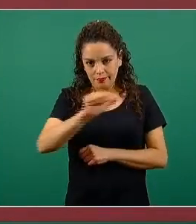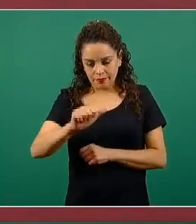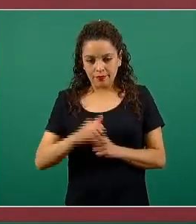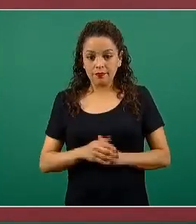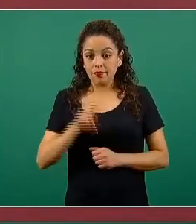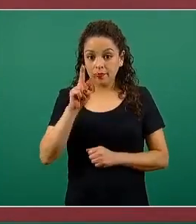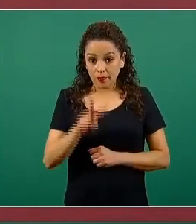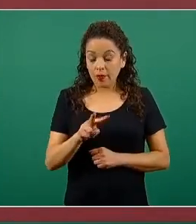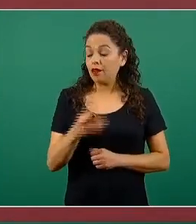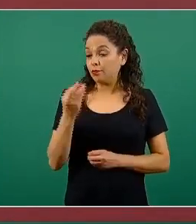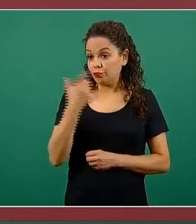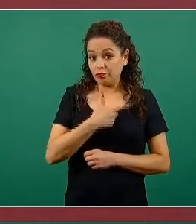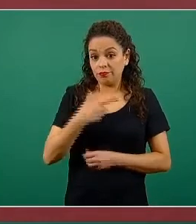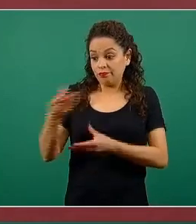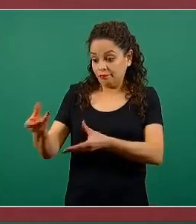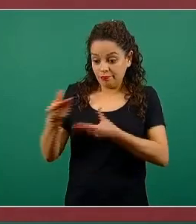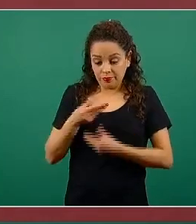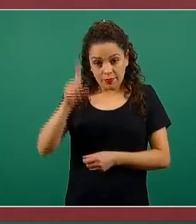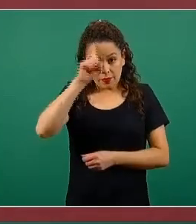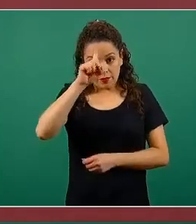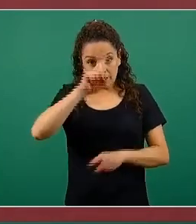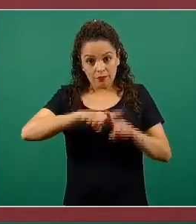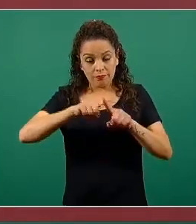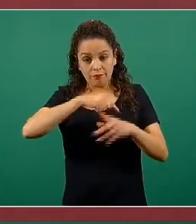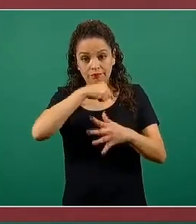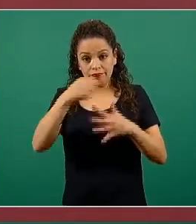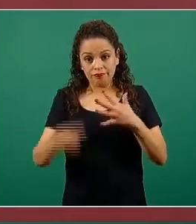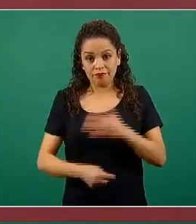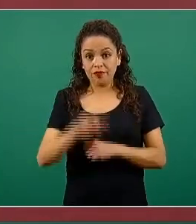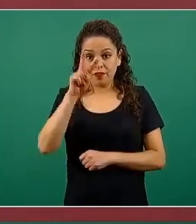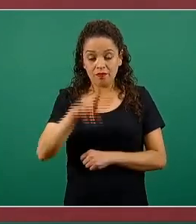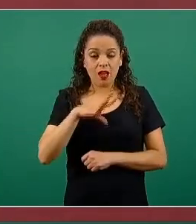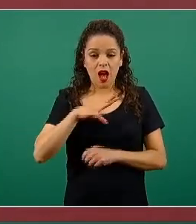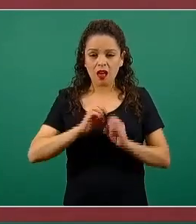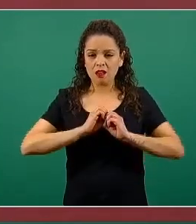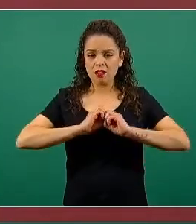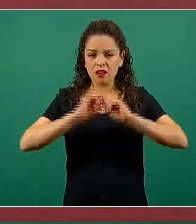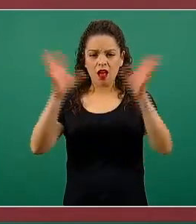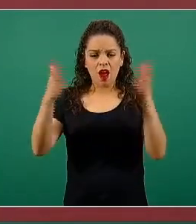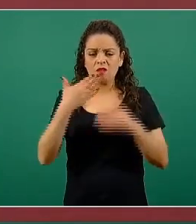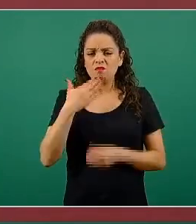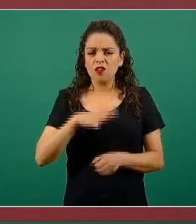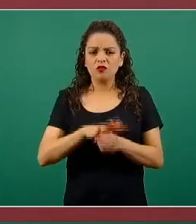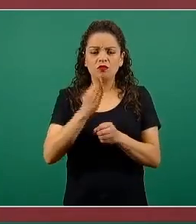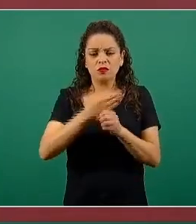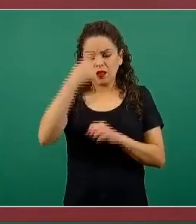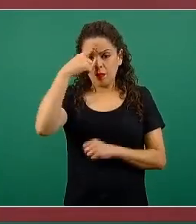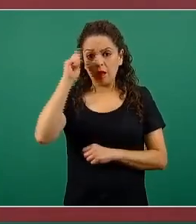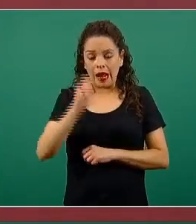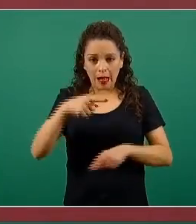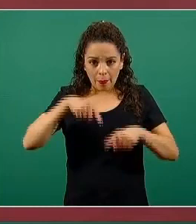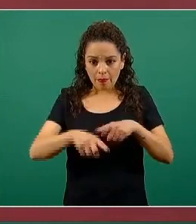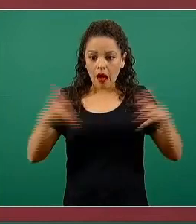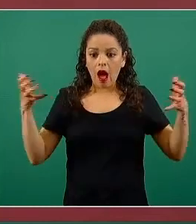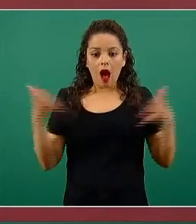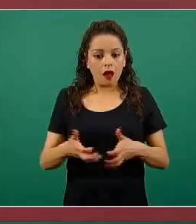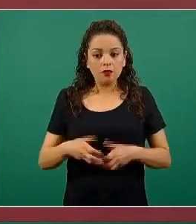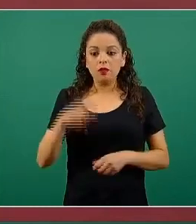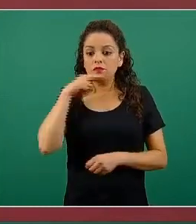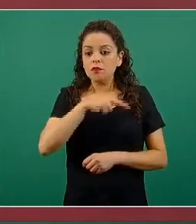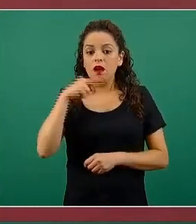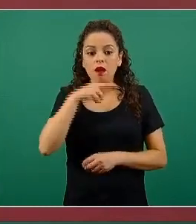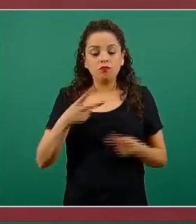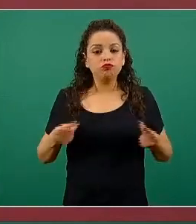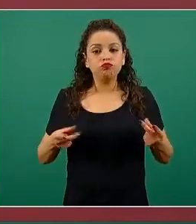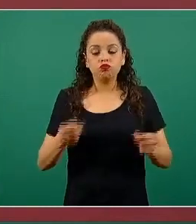estas recomendaciones. Consideramos que tienen suficiente claridad para emprender acciones inmediatas